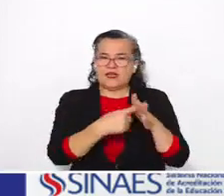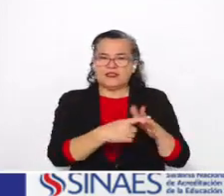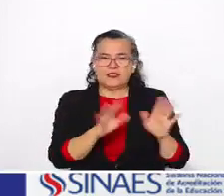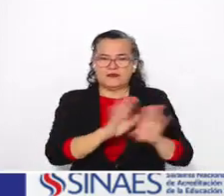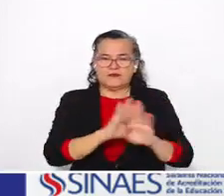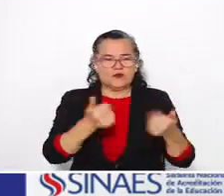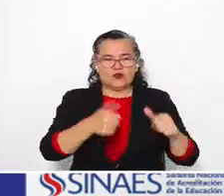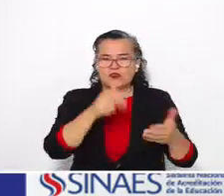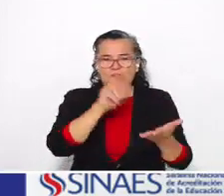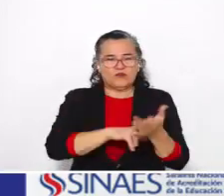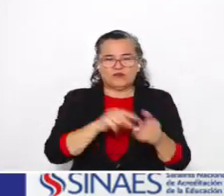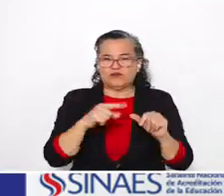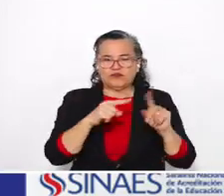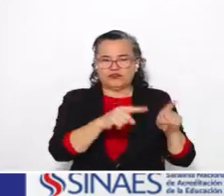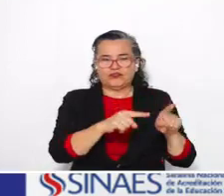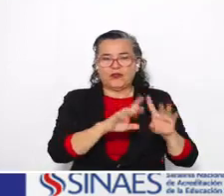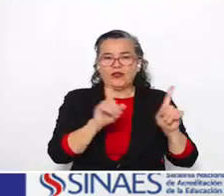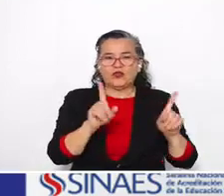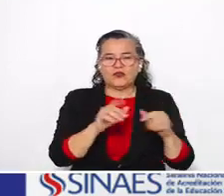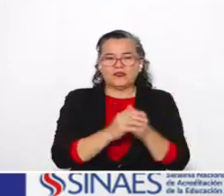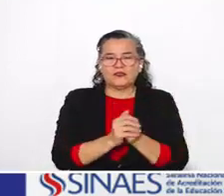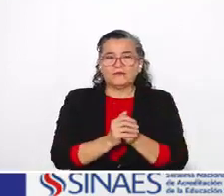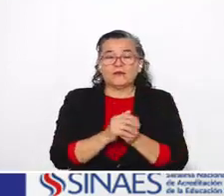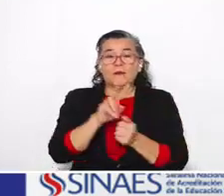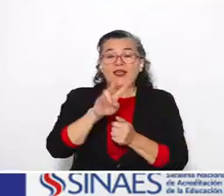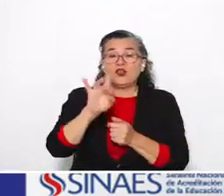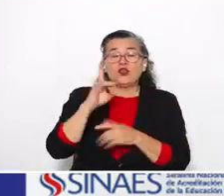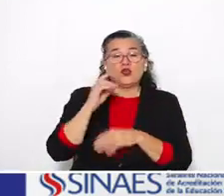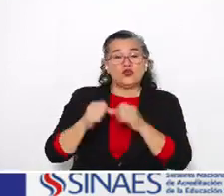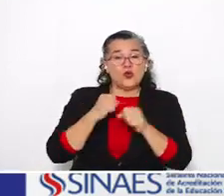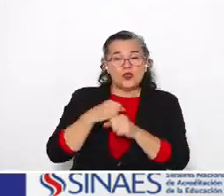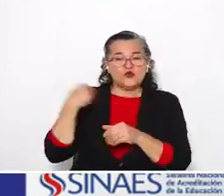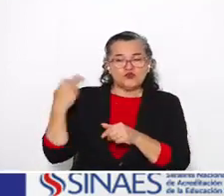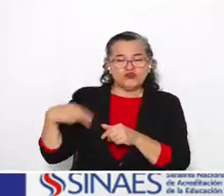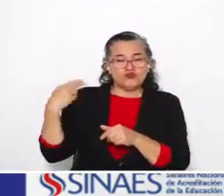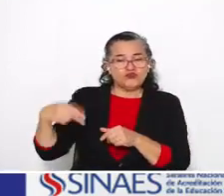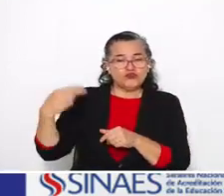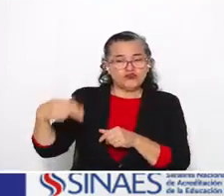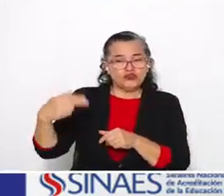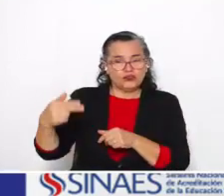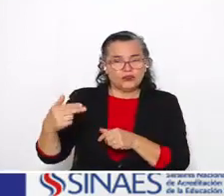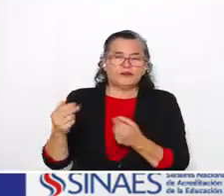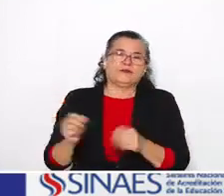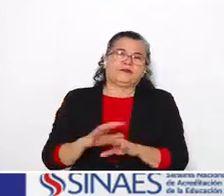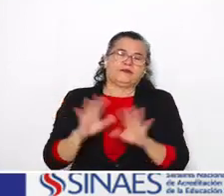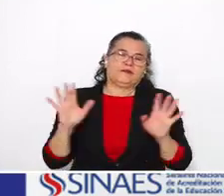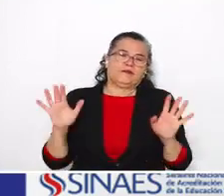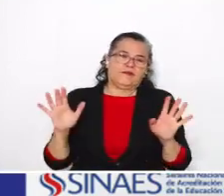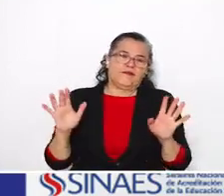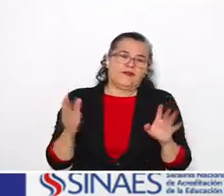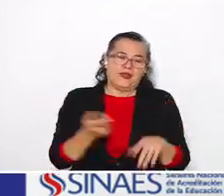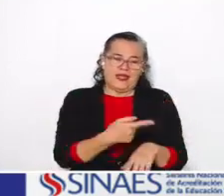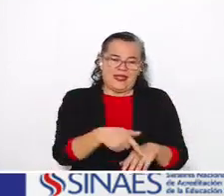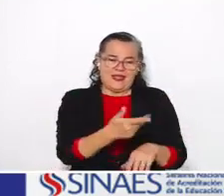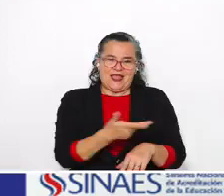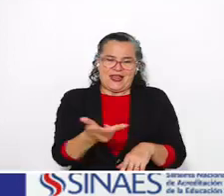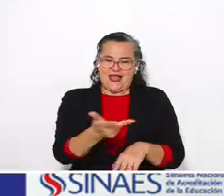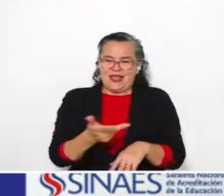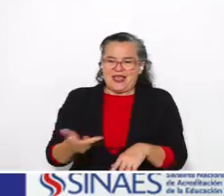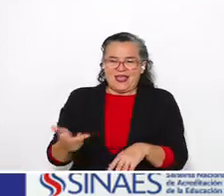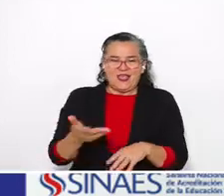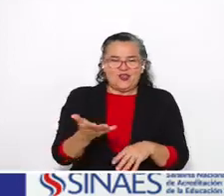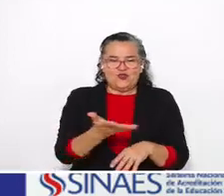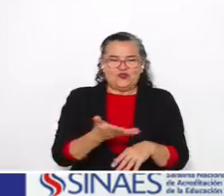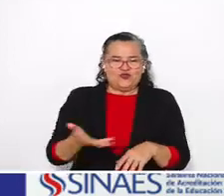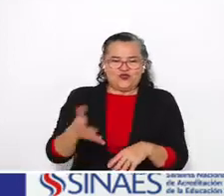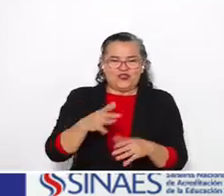no se aprobaba. Y por 28 años lo hemos venido haciendo. Claro, entre ellos tienen que ponerse de acuerdo.